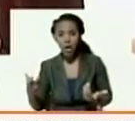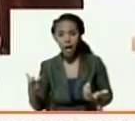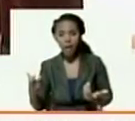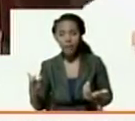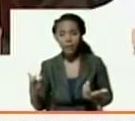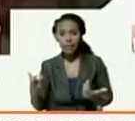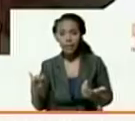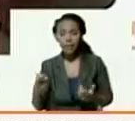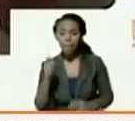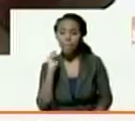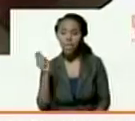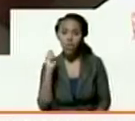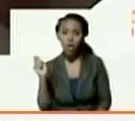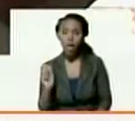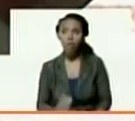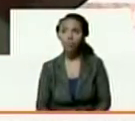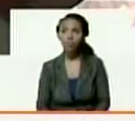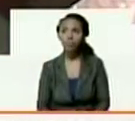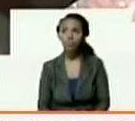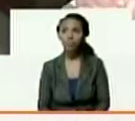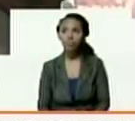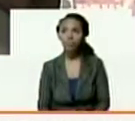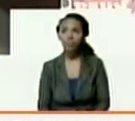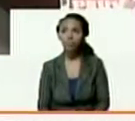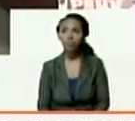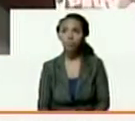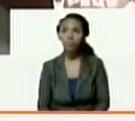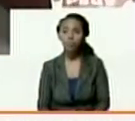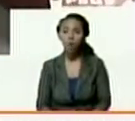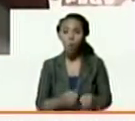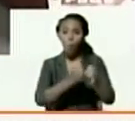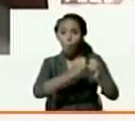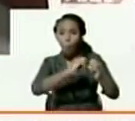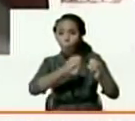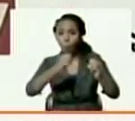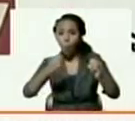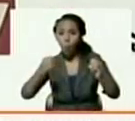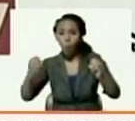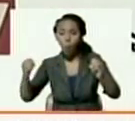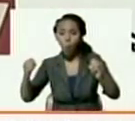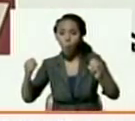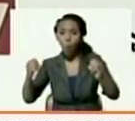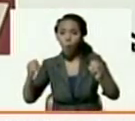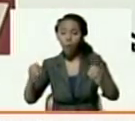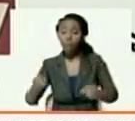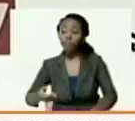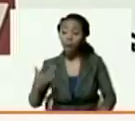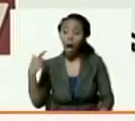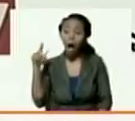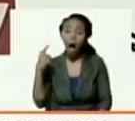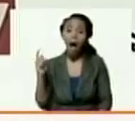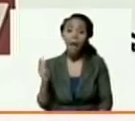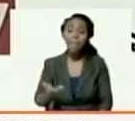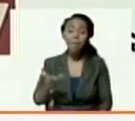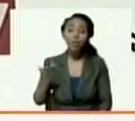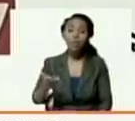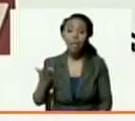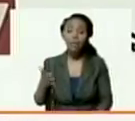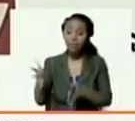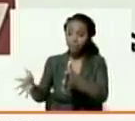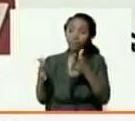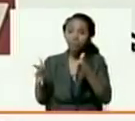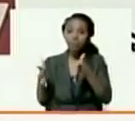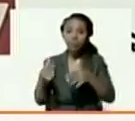que han sido pensionadas. Es una organización que sirve para, por supuesto, ganar